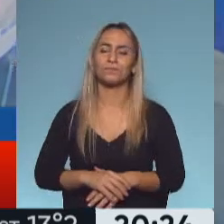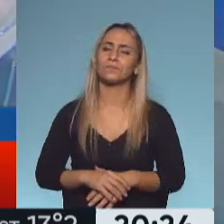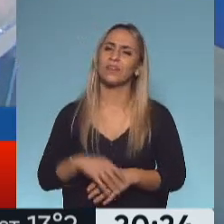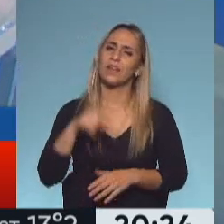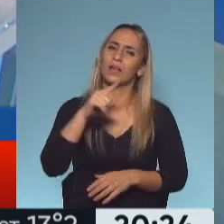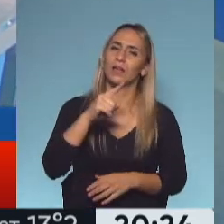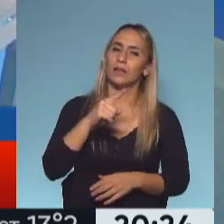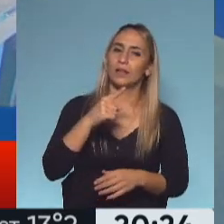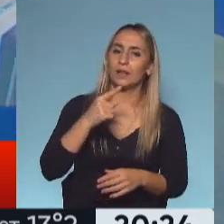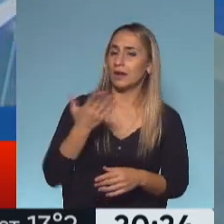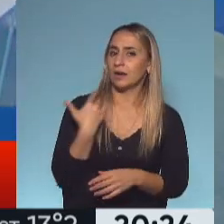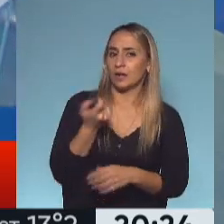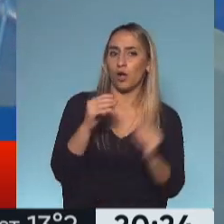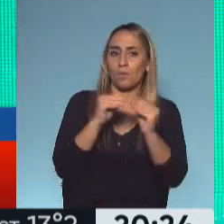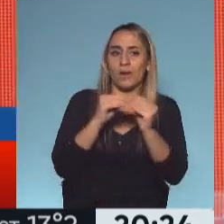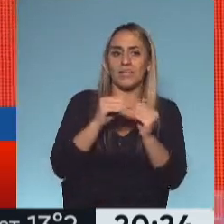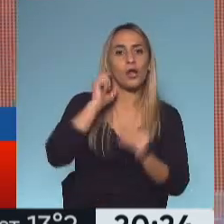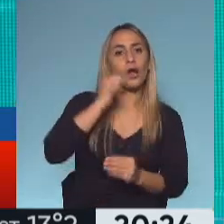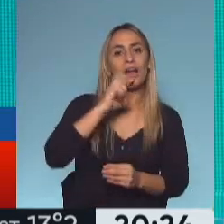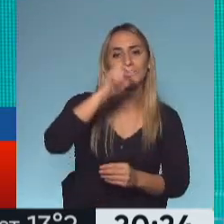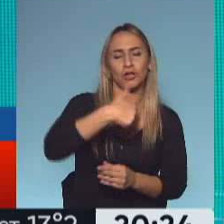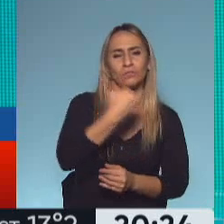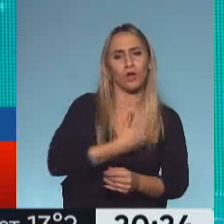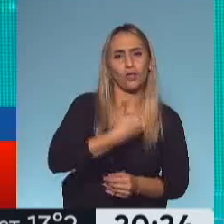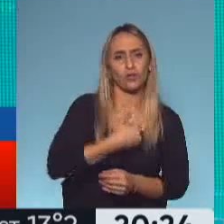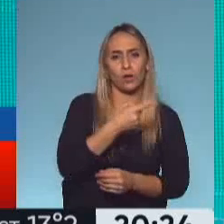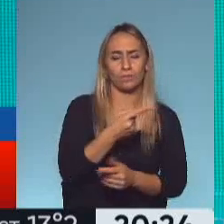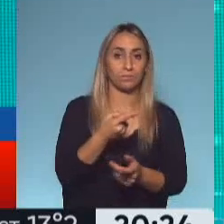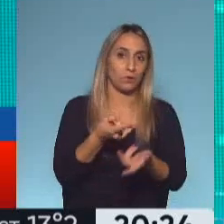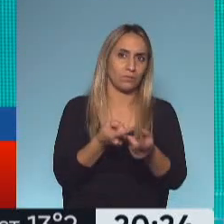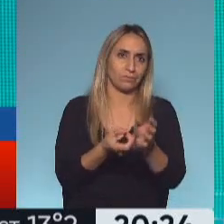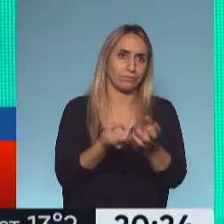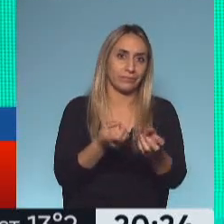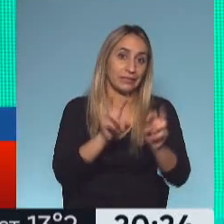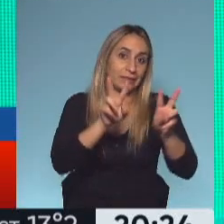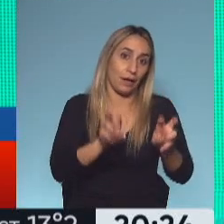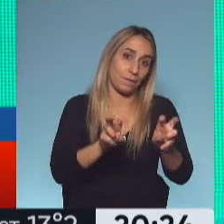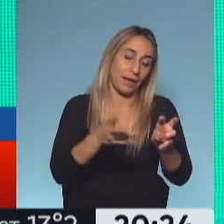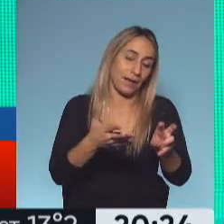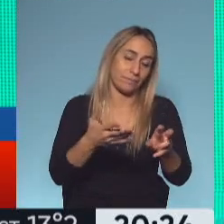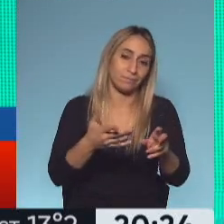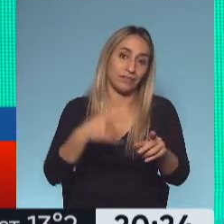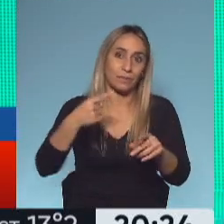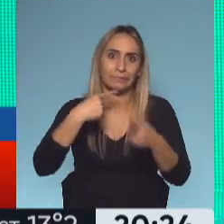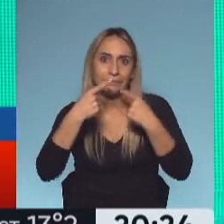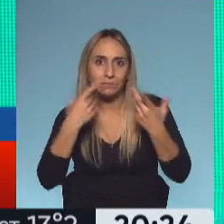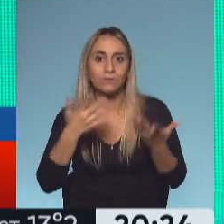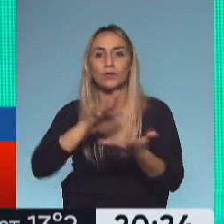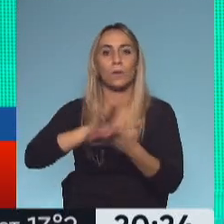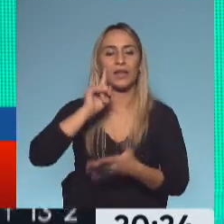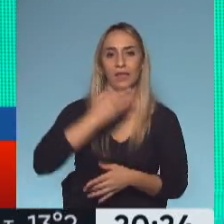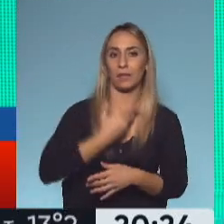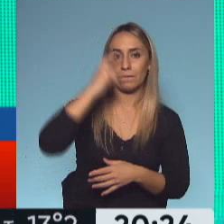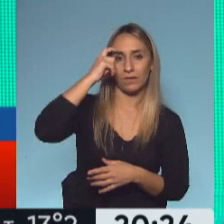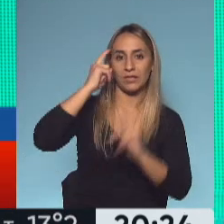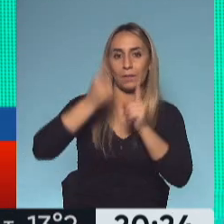Nos comentaba Gastón Zulach recién desde la Quinta de Olivos que en algún momento surgió el tema que habitualmente surge, que es el del IFE y es el del ATP,